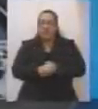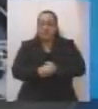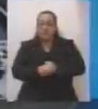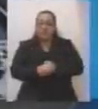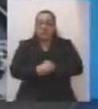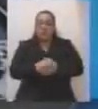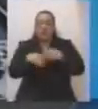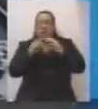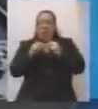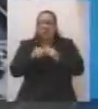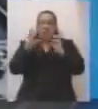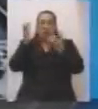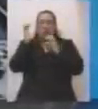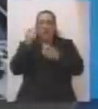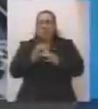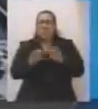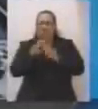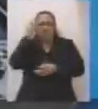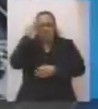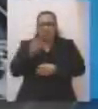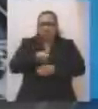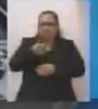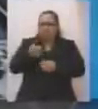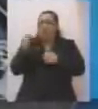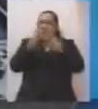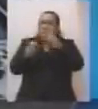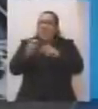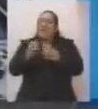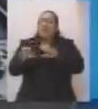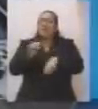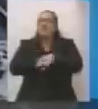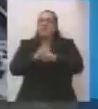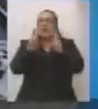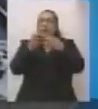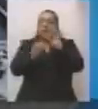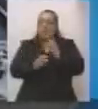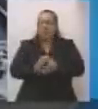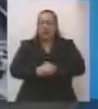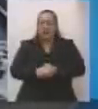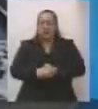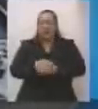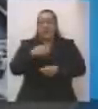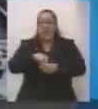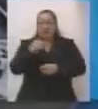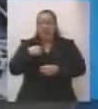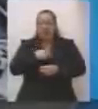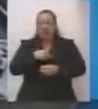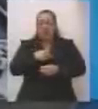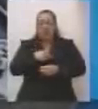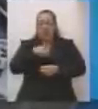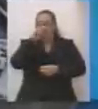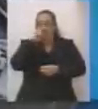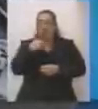sus comentarios a esta conferencia magistral, así como el análisis respectivo asociado a la realidad peruana. Me